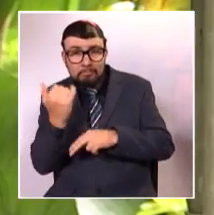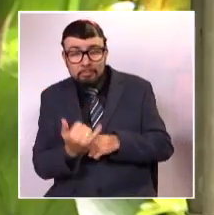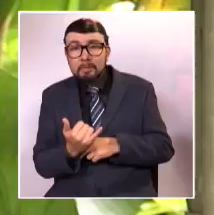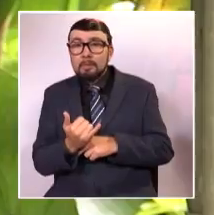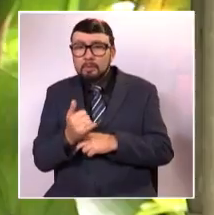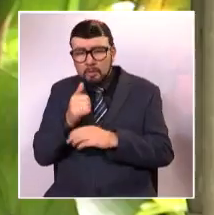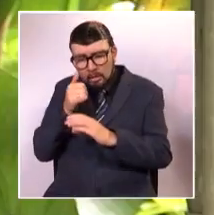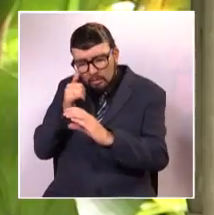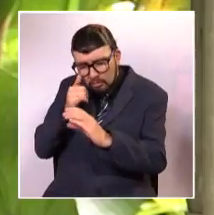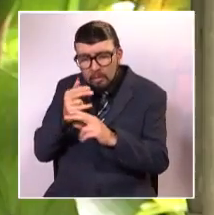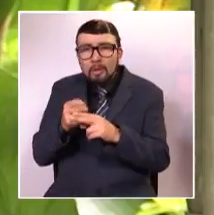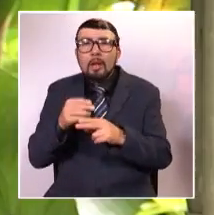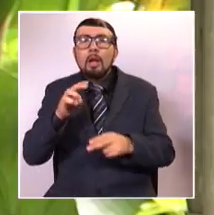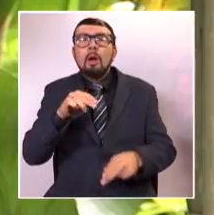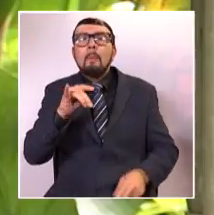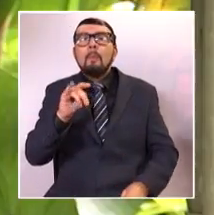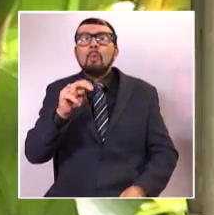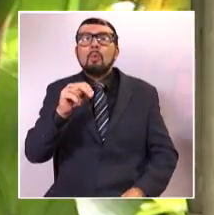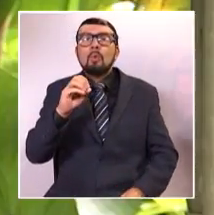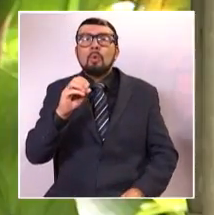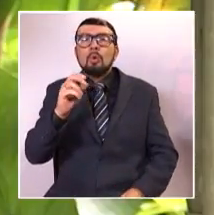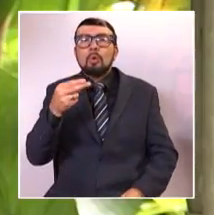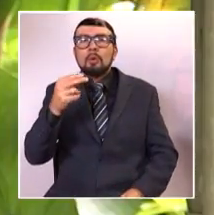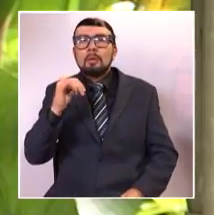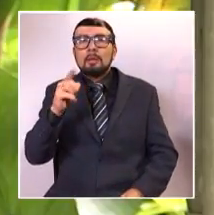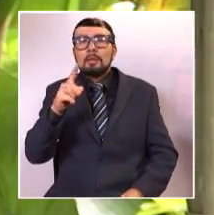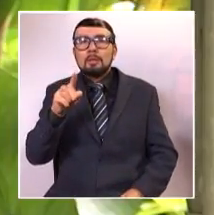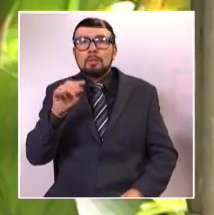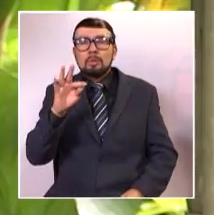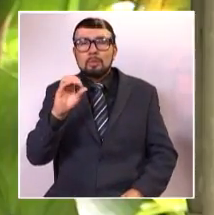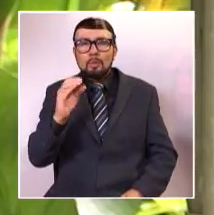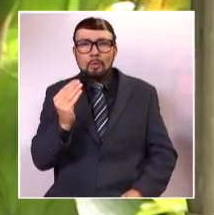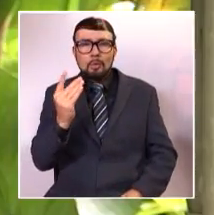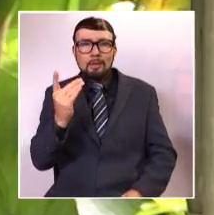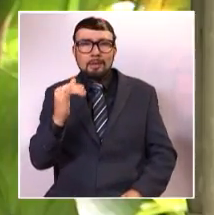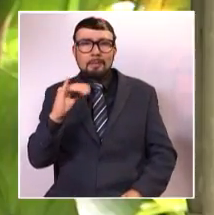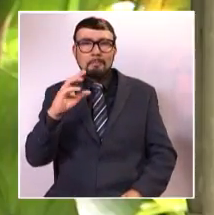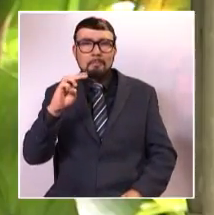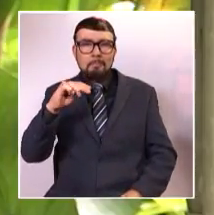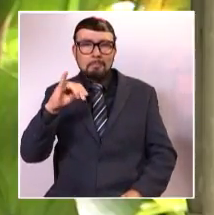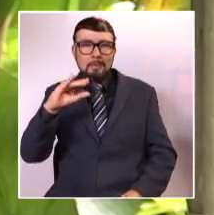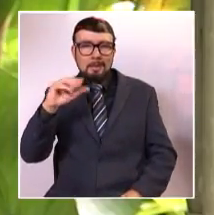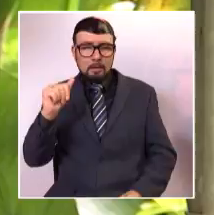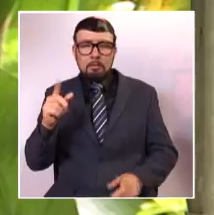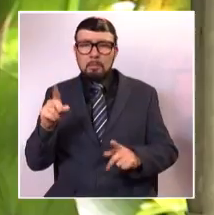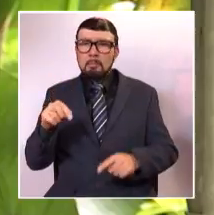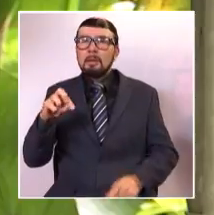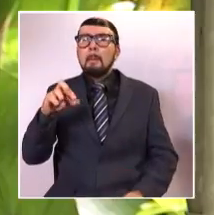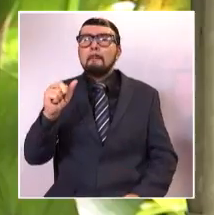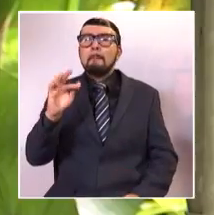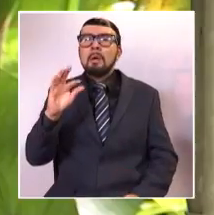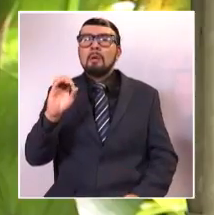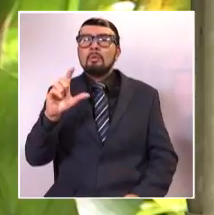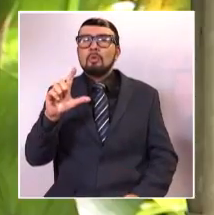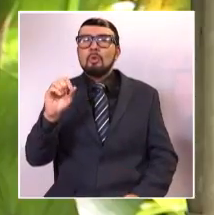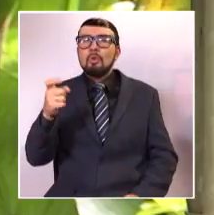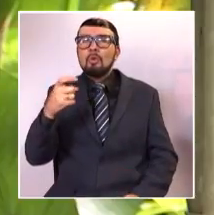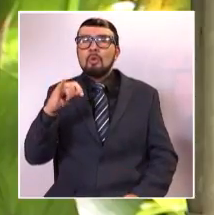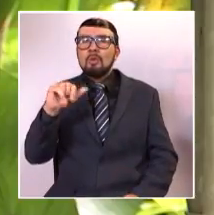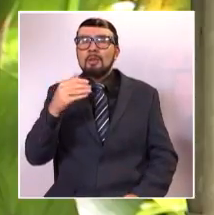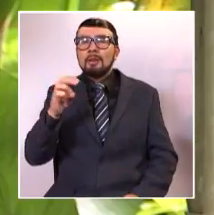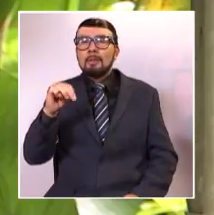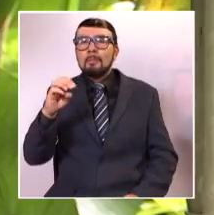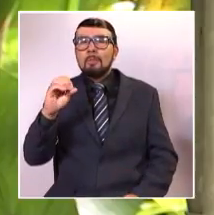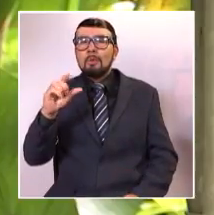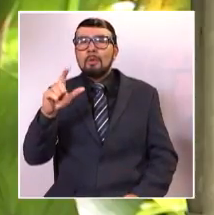técnicas de inmunohistoquímica, algunas de patología molecular, y otras las enviamos a Bogotá o